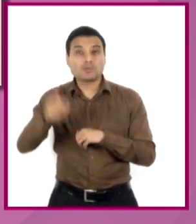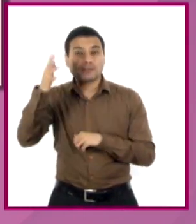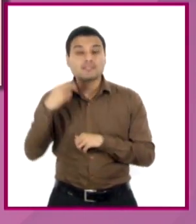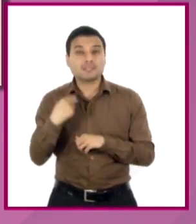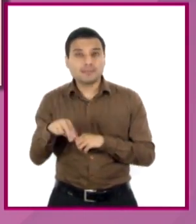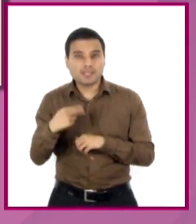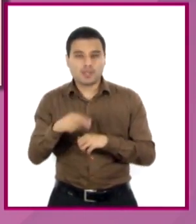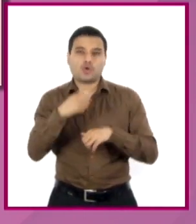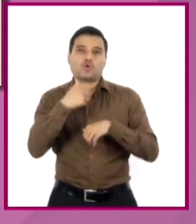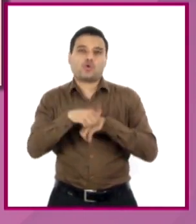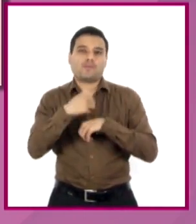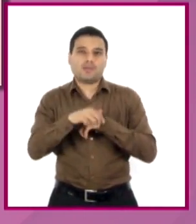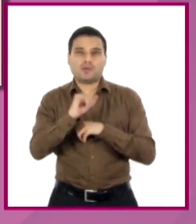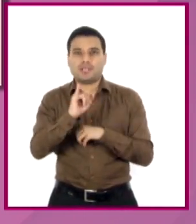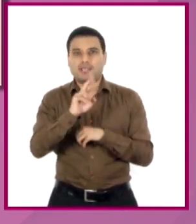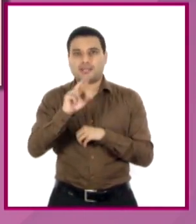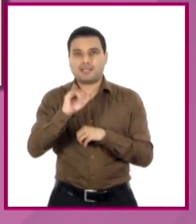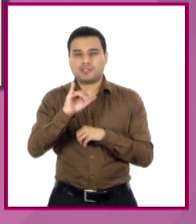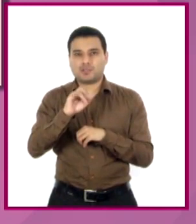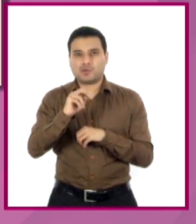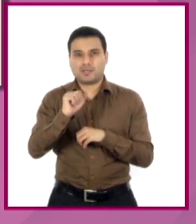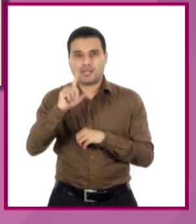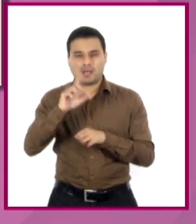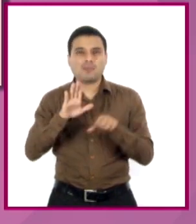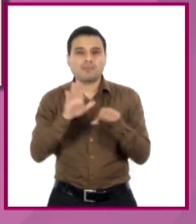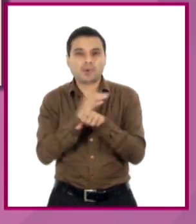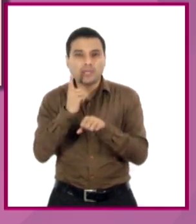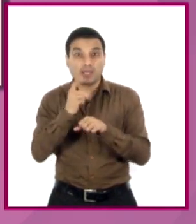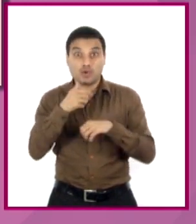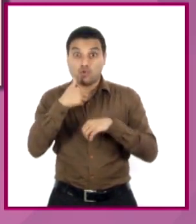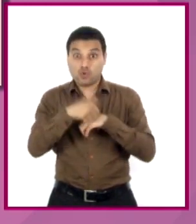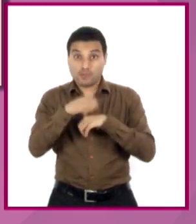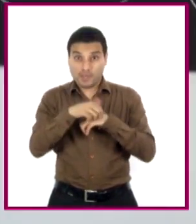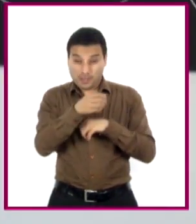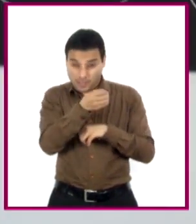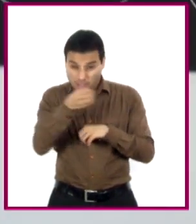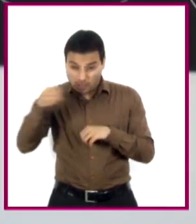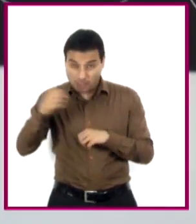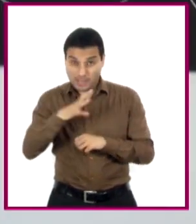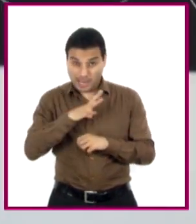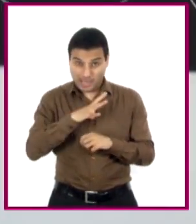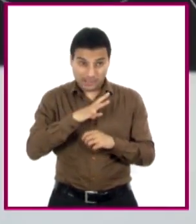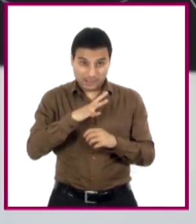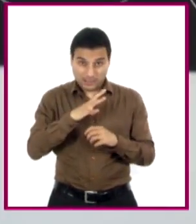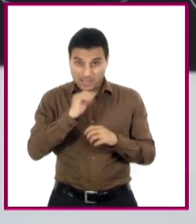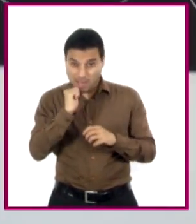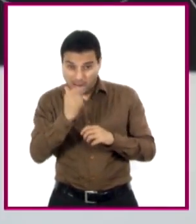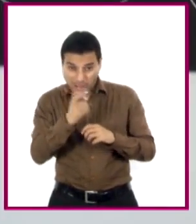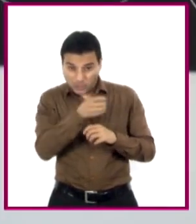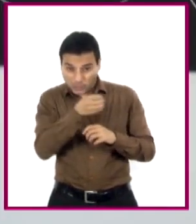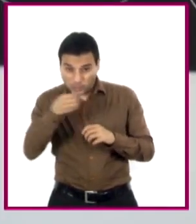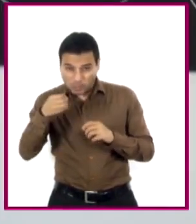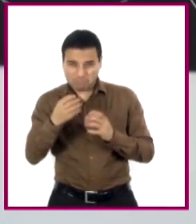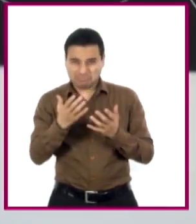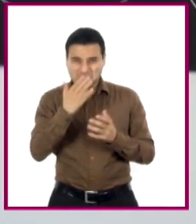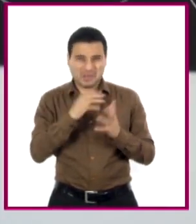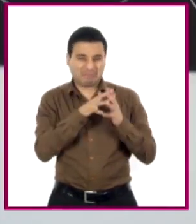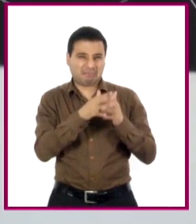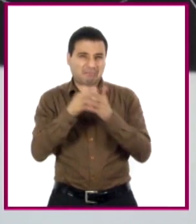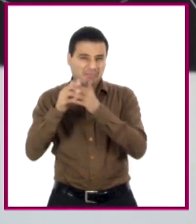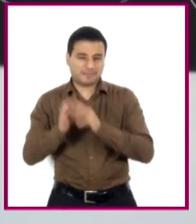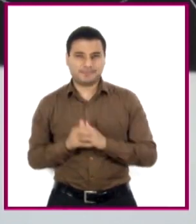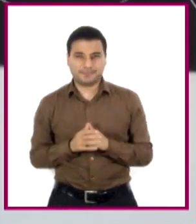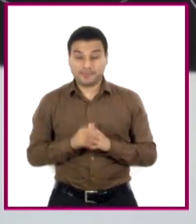número irracional, porque sus decimales no siguen un orden definido. Dentro de los decimales infinitos,